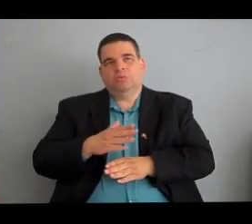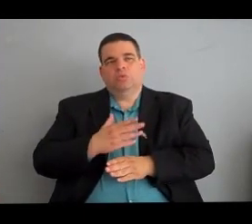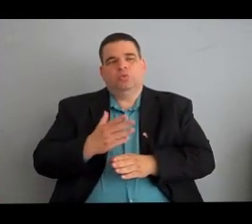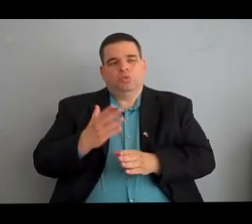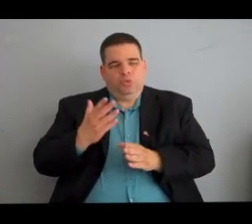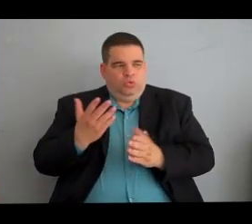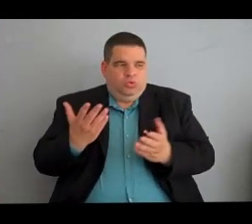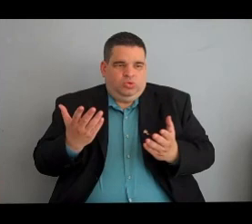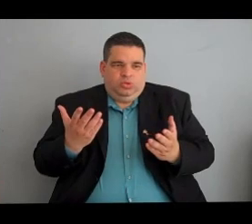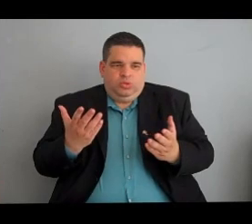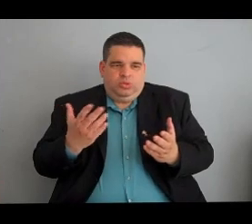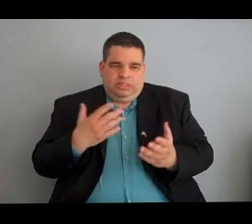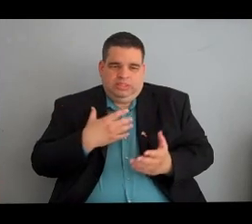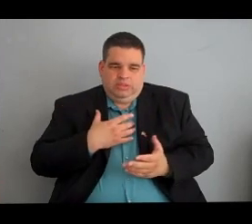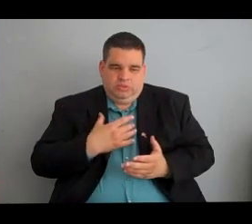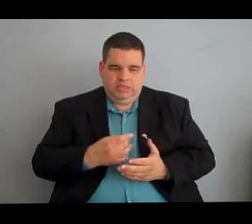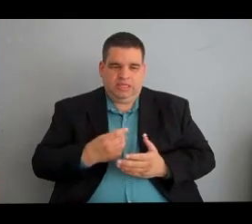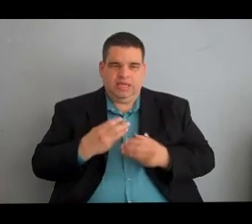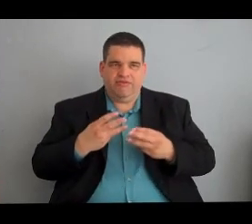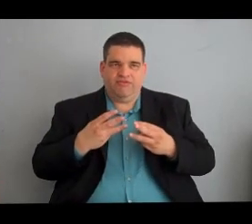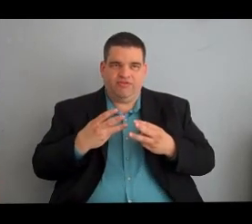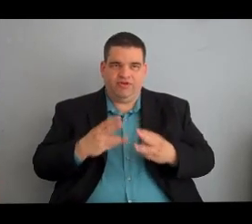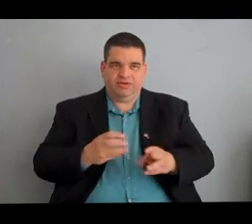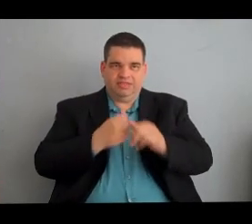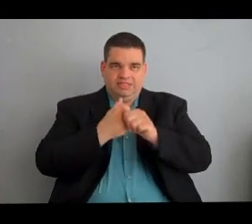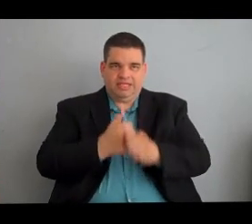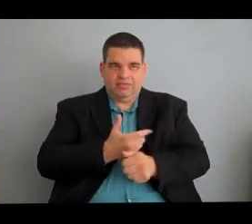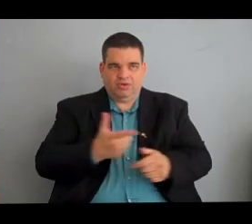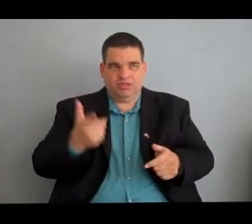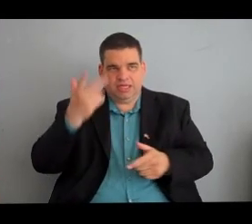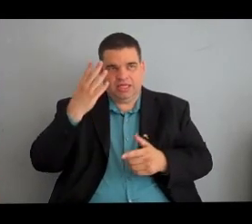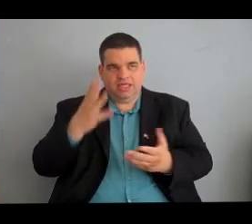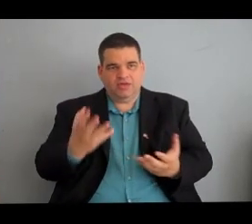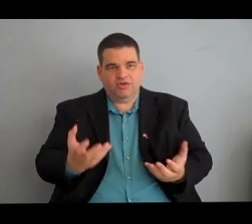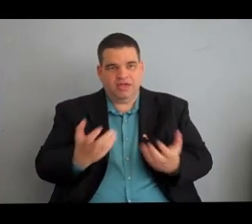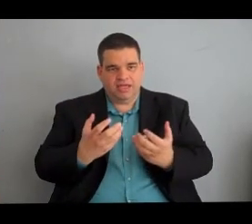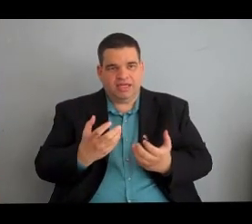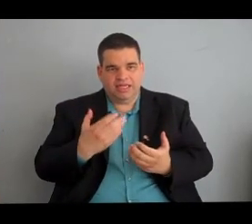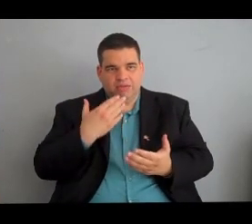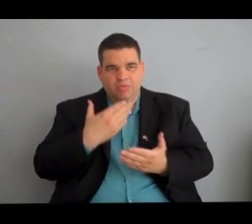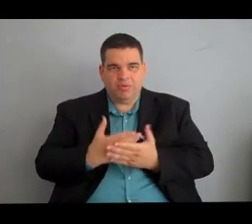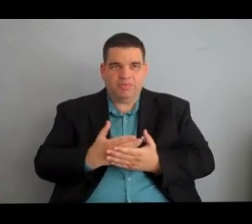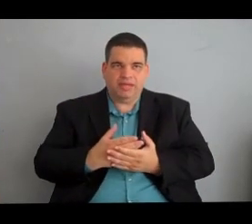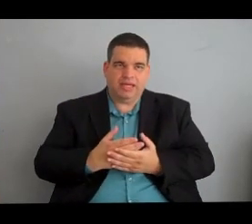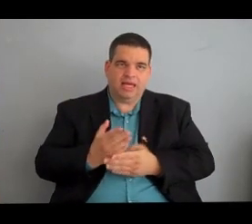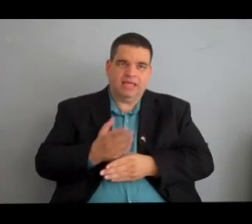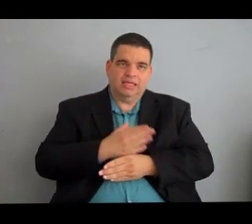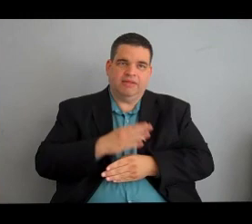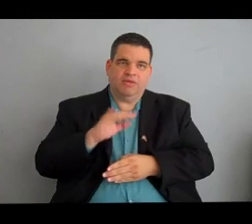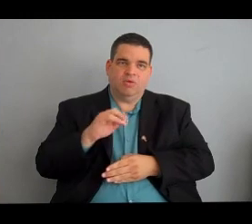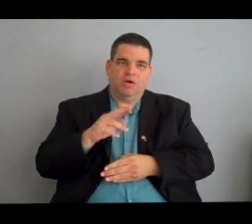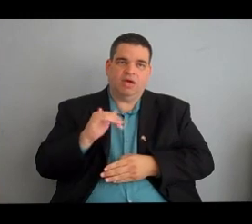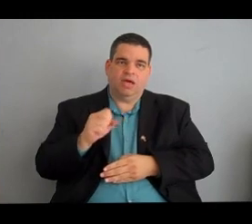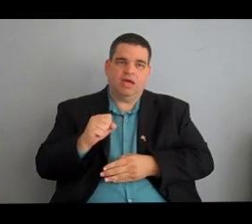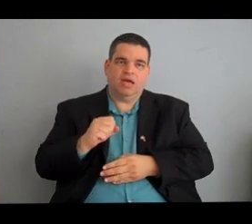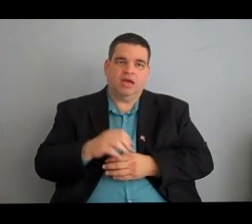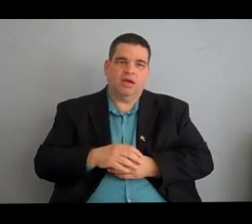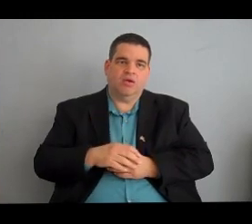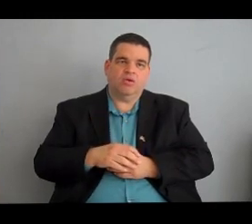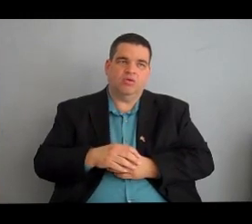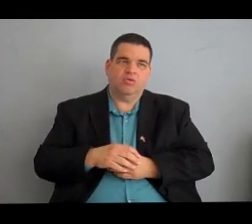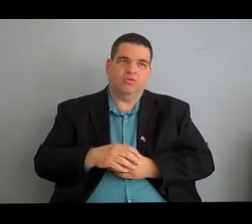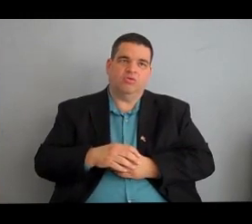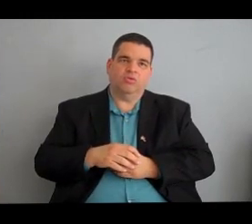estamos bien. Y una cosa, antes de pasar a Juan Carlos y vamos a hablar un poquito de Palo Criollo, ¿tú